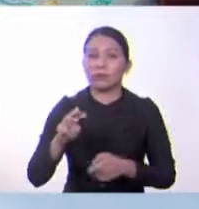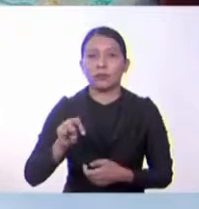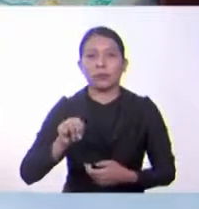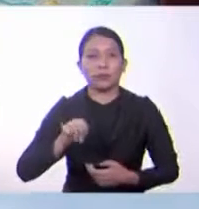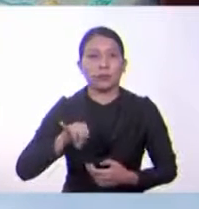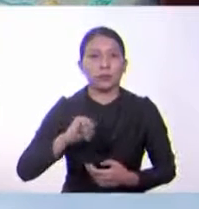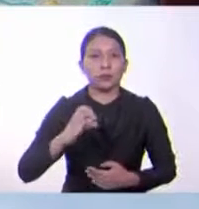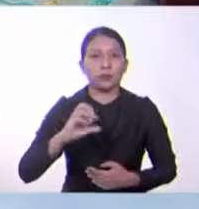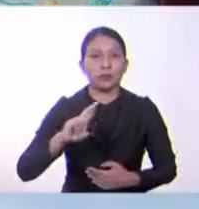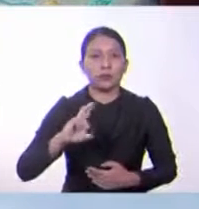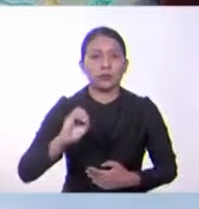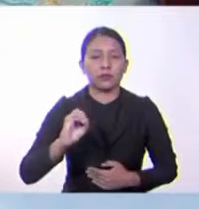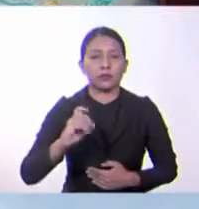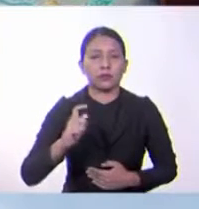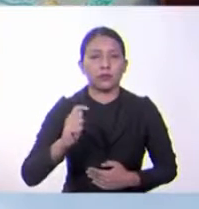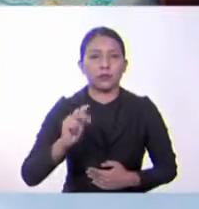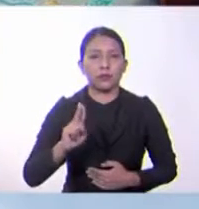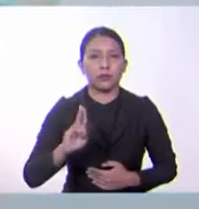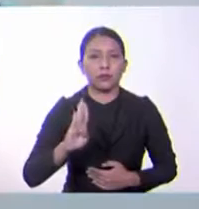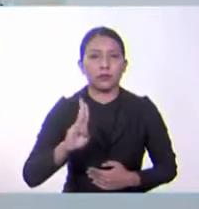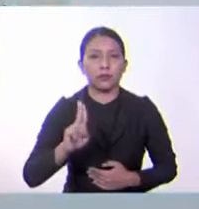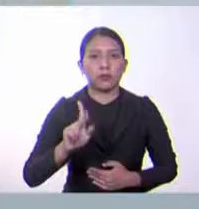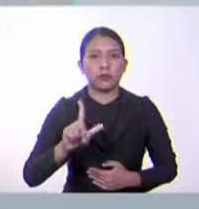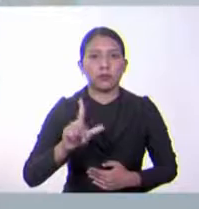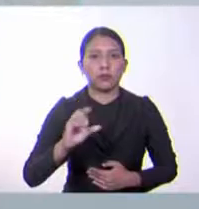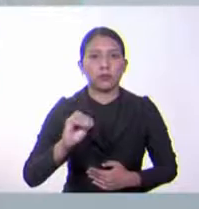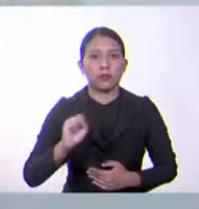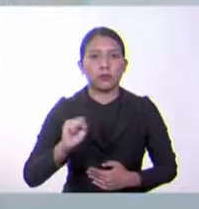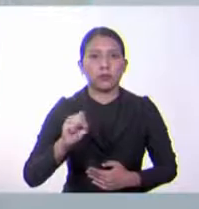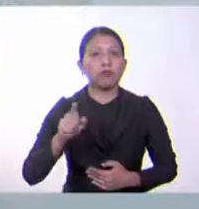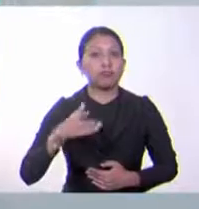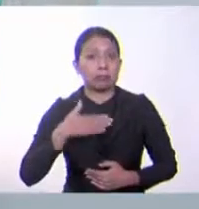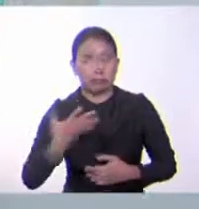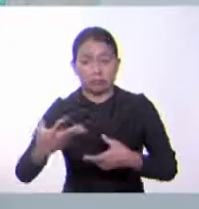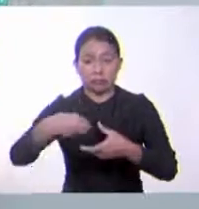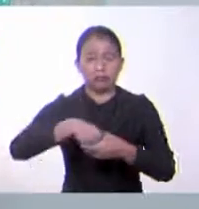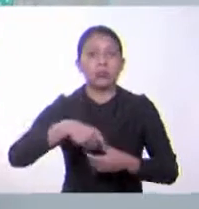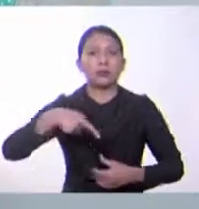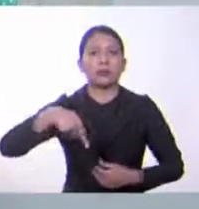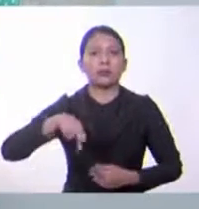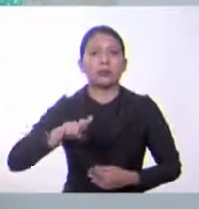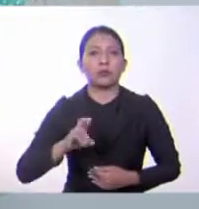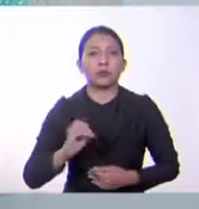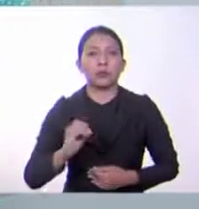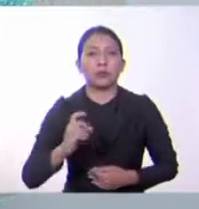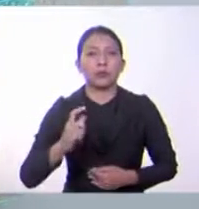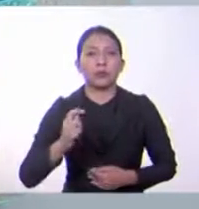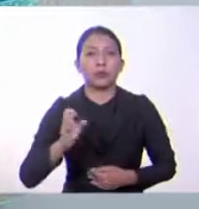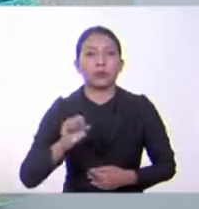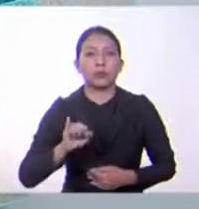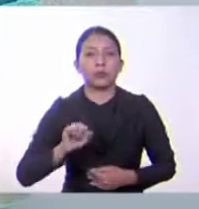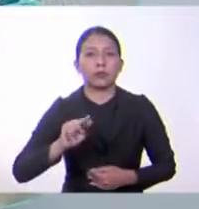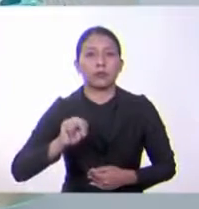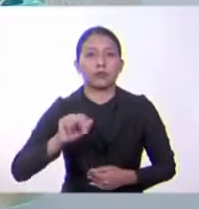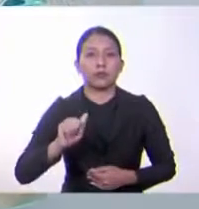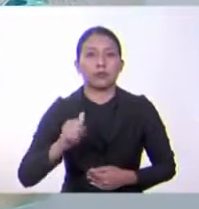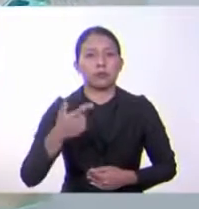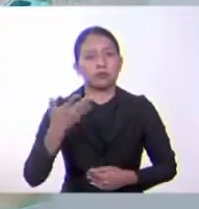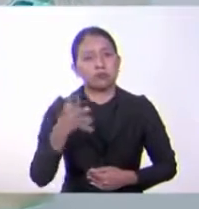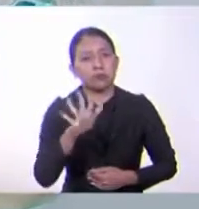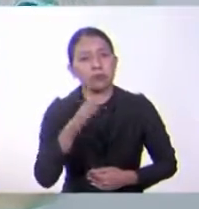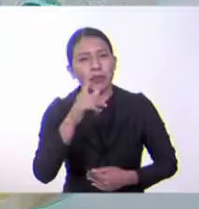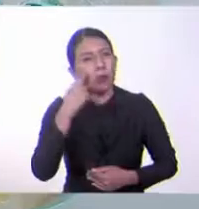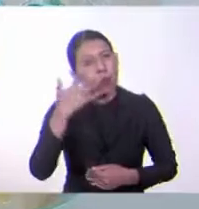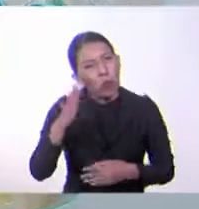Los microtúbulos, como ya dijimos, son estructuras de proteína que pues tienen una forma aproximada de un